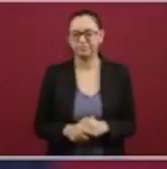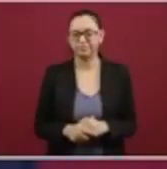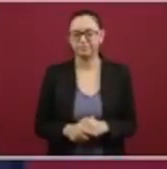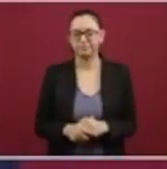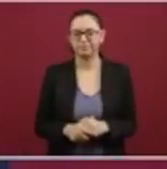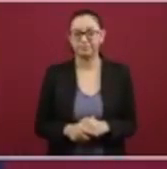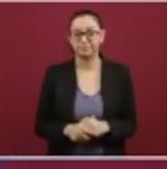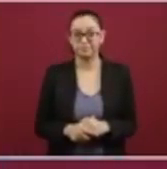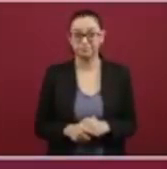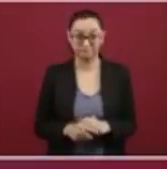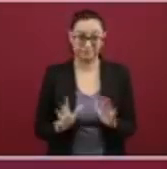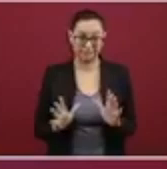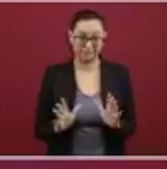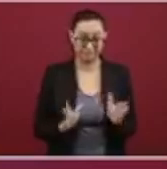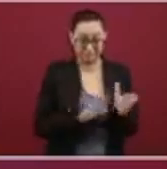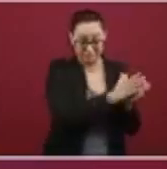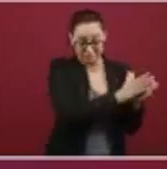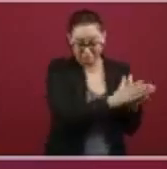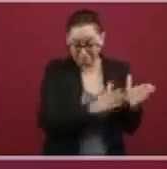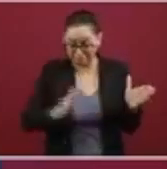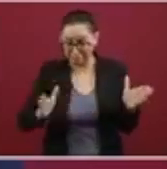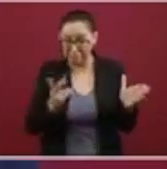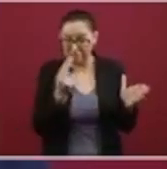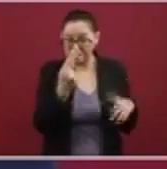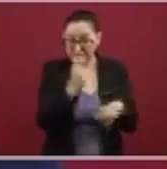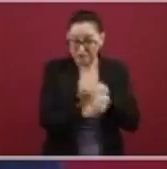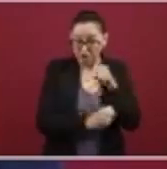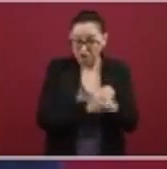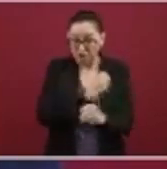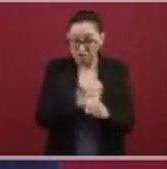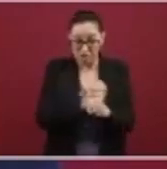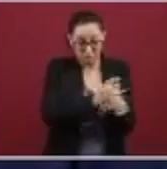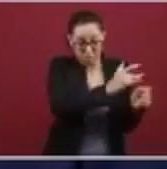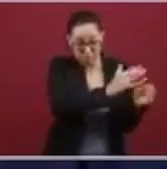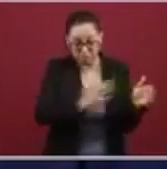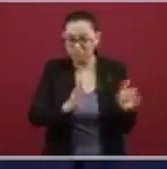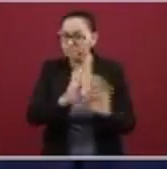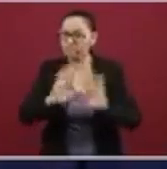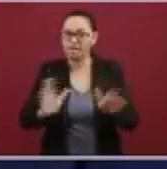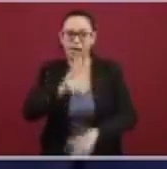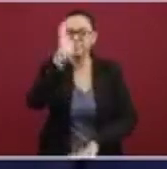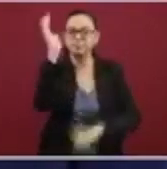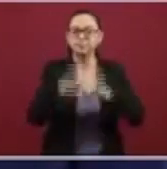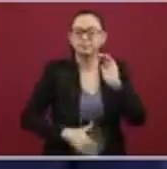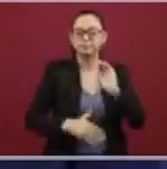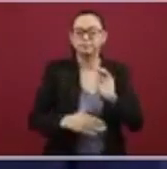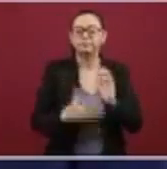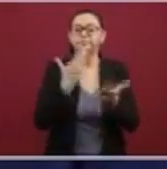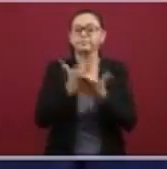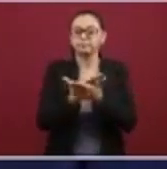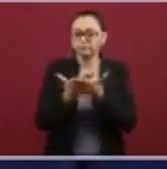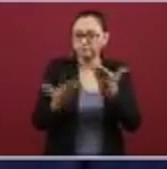Ya eso se terminó. Hay una reforma constitucional